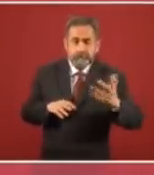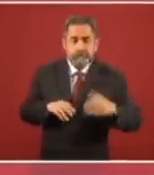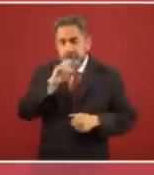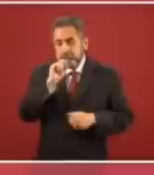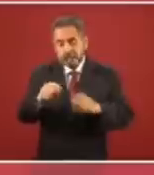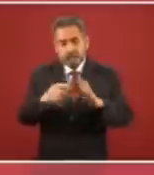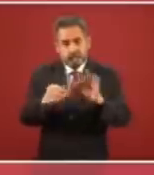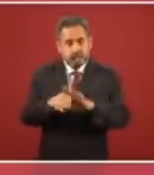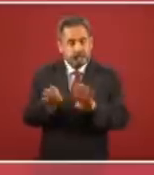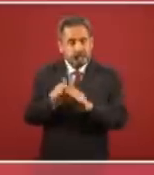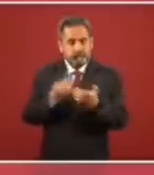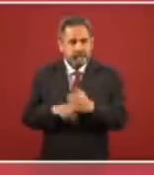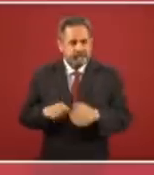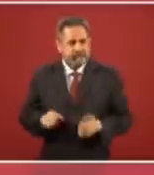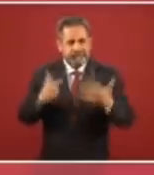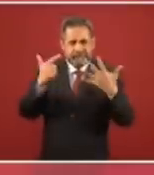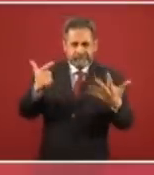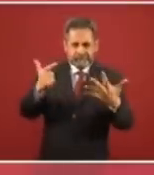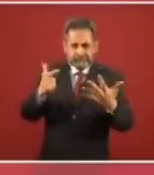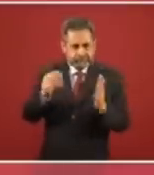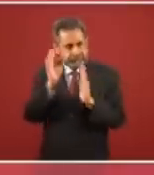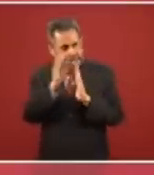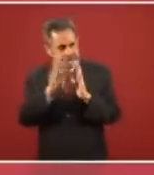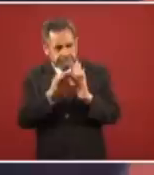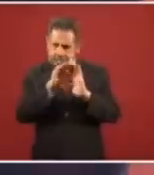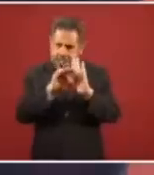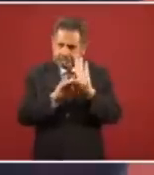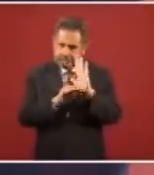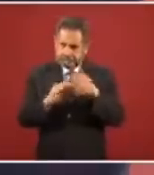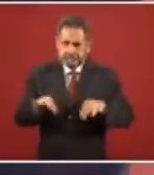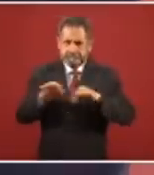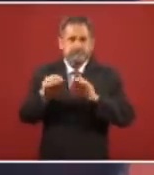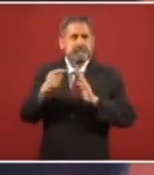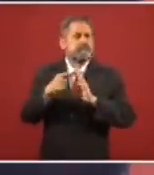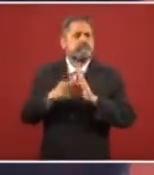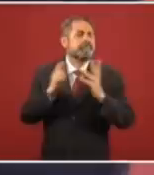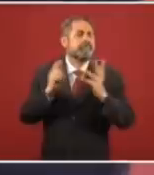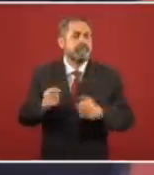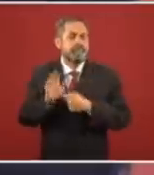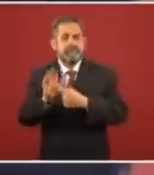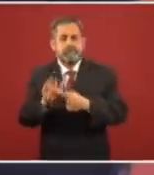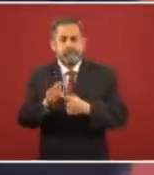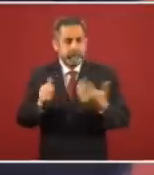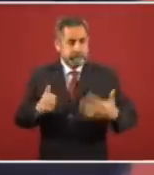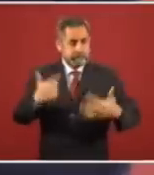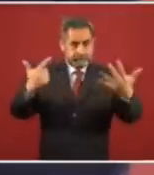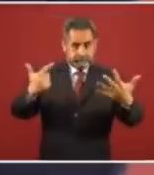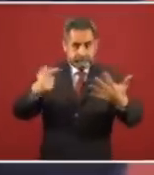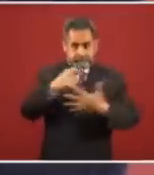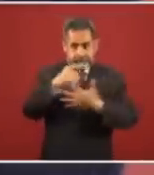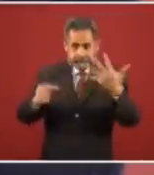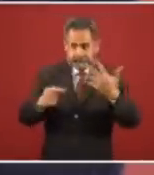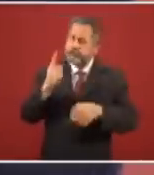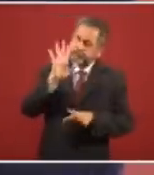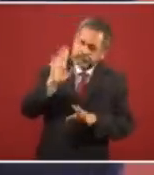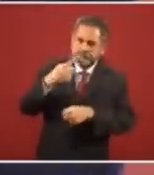son 7 causas principales. Una de ellas, de estas 7, desde luego